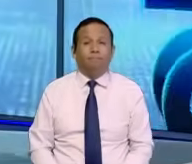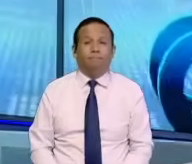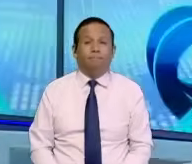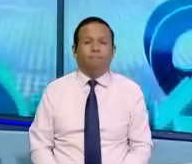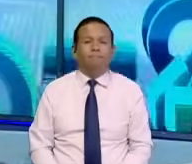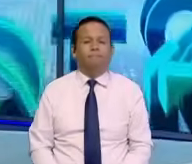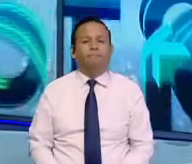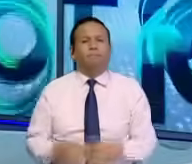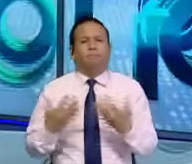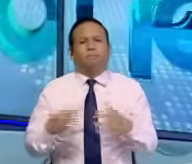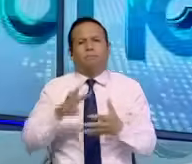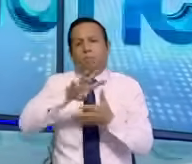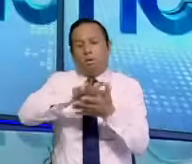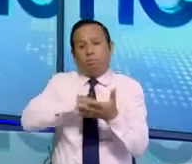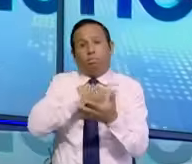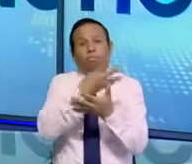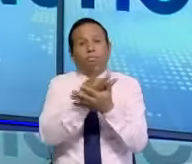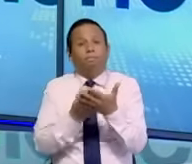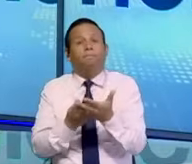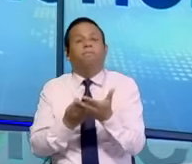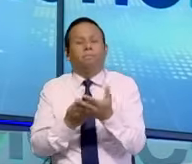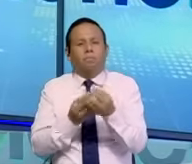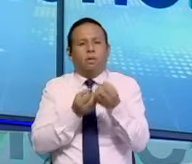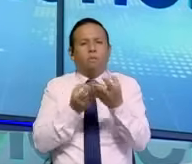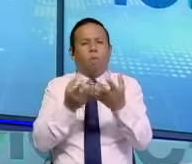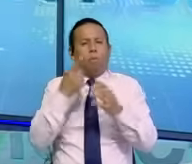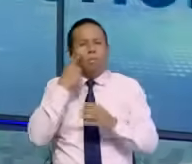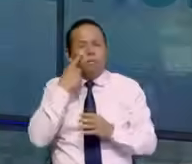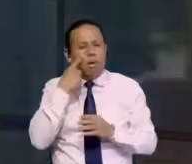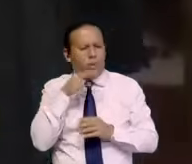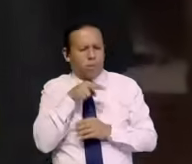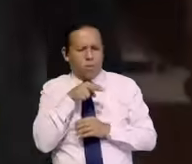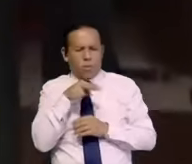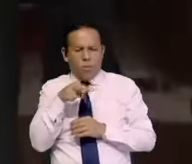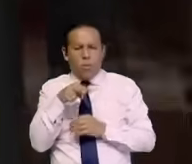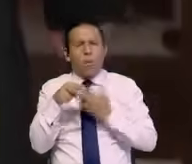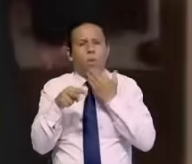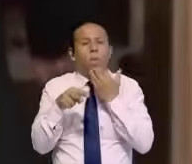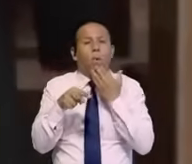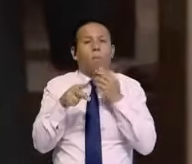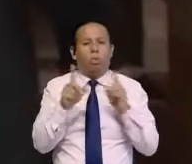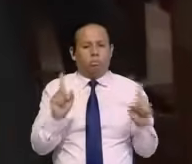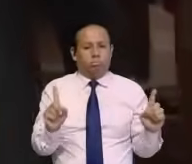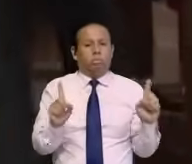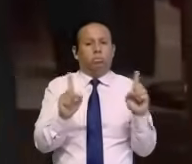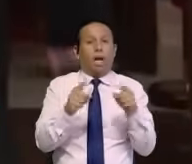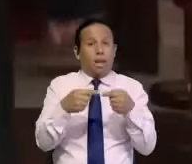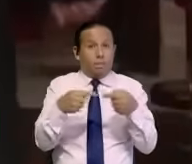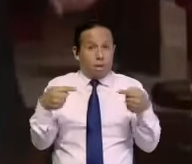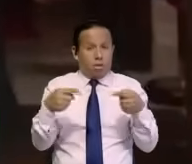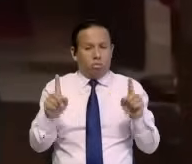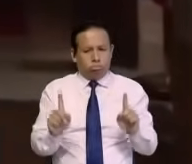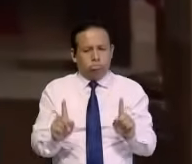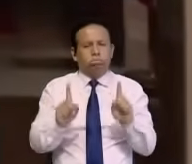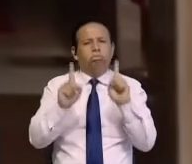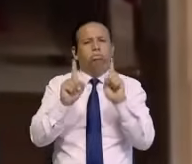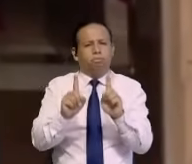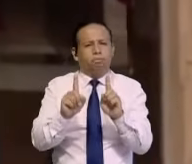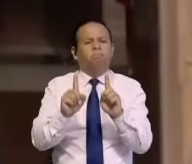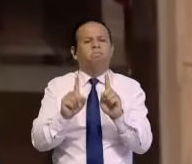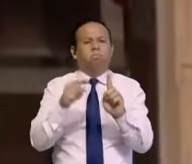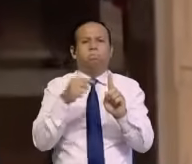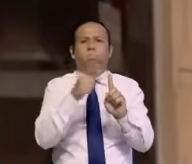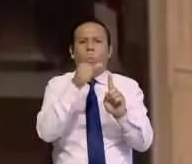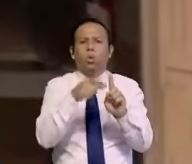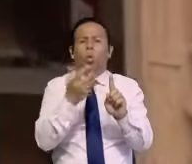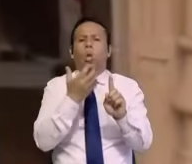Desde Reino Unido nos llegan imágenes de un emotivo momento en que los divididos políticos británicos compartieron cuando un legislador